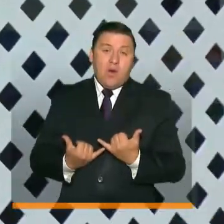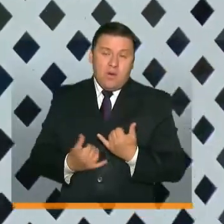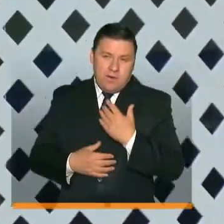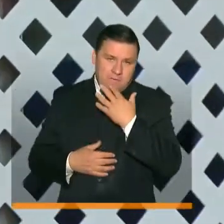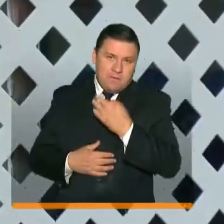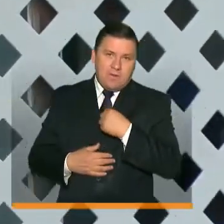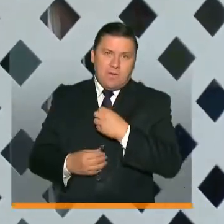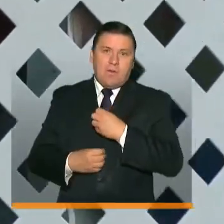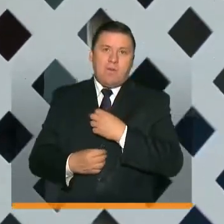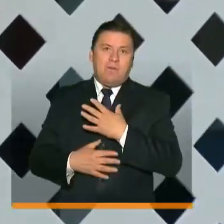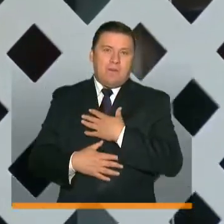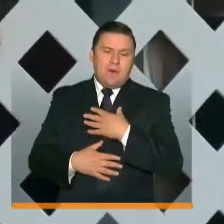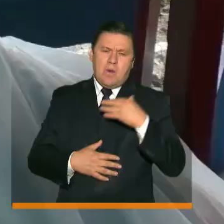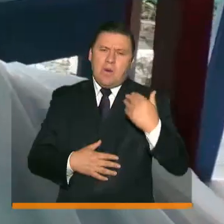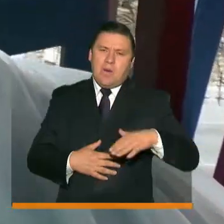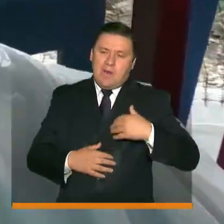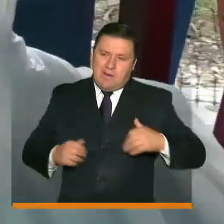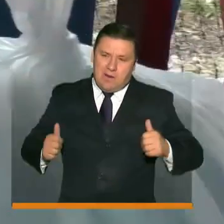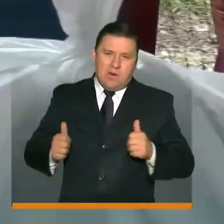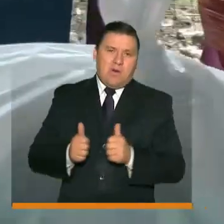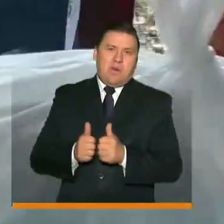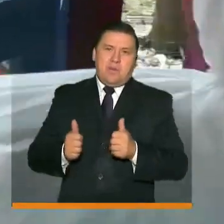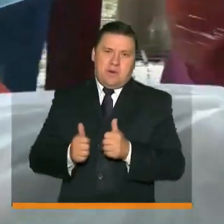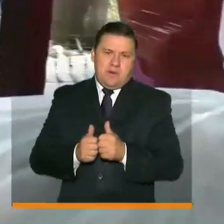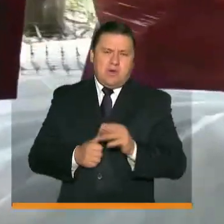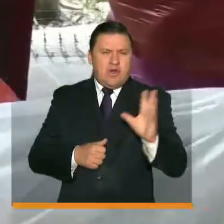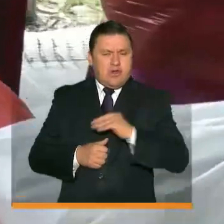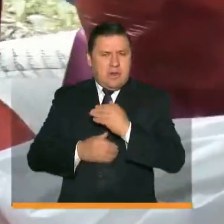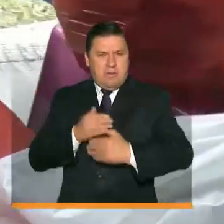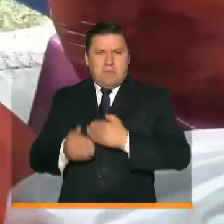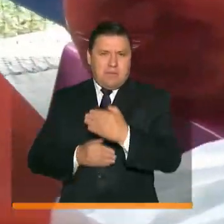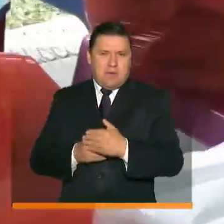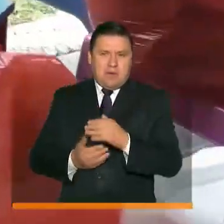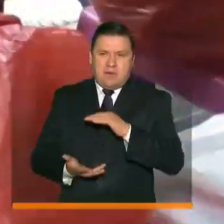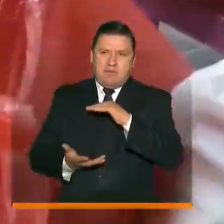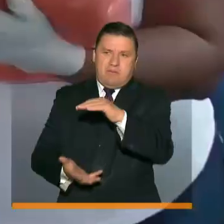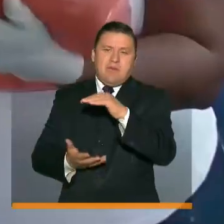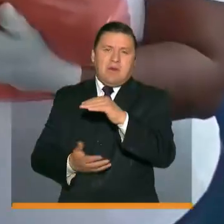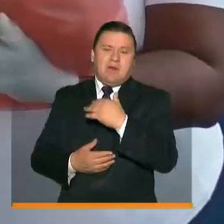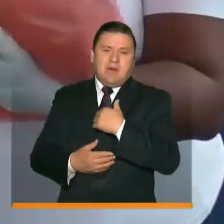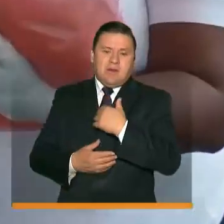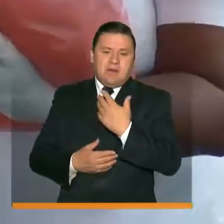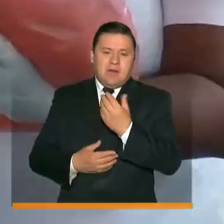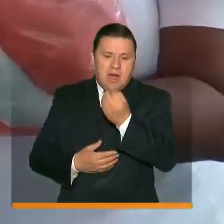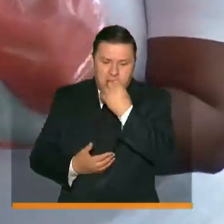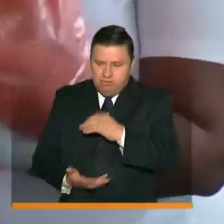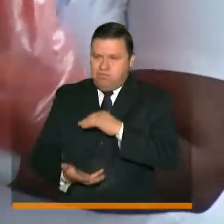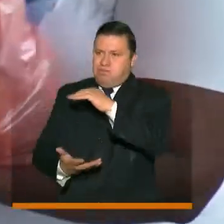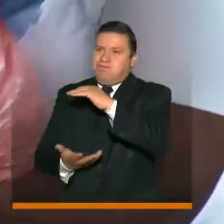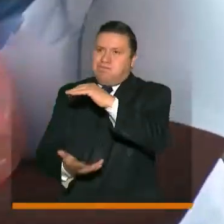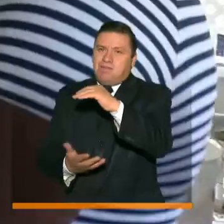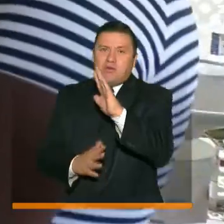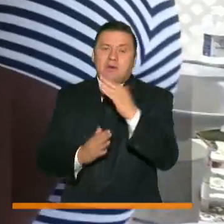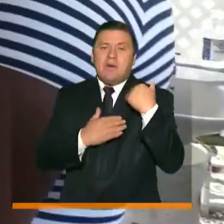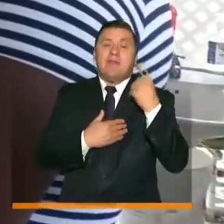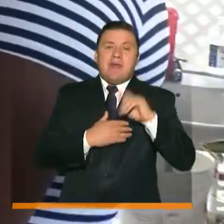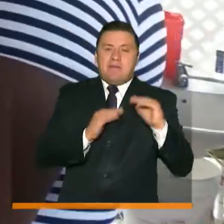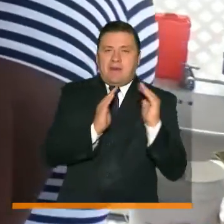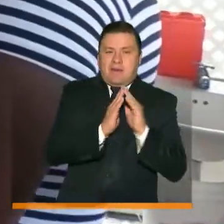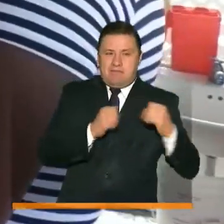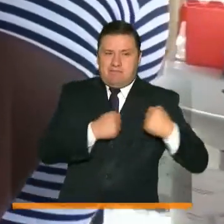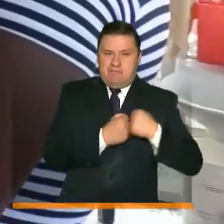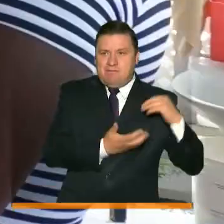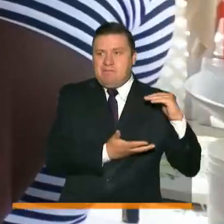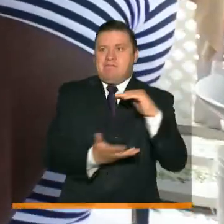esta oportunidad increíble de acompañar todo el proceso de entrega de la canasta alimentaria que hace el ICBF, sí,